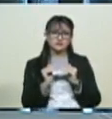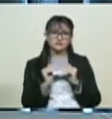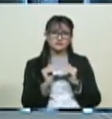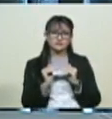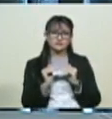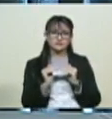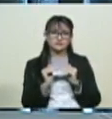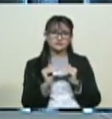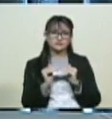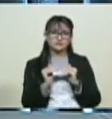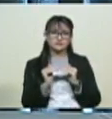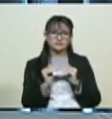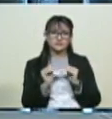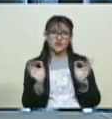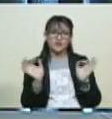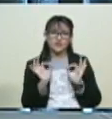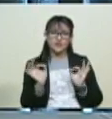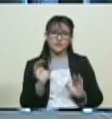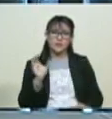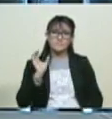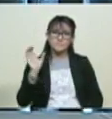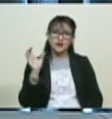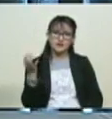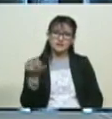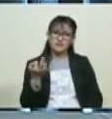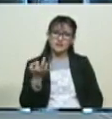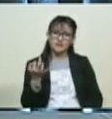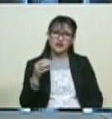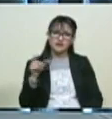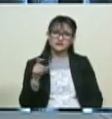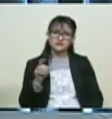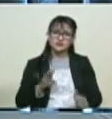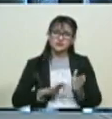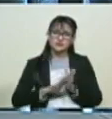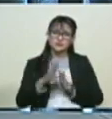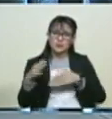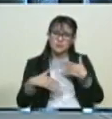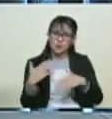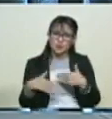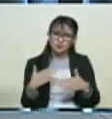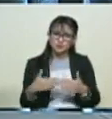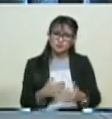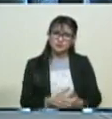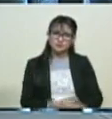la dinámica de un país que necesita crecer producir